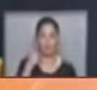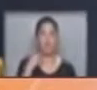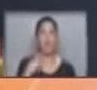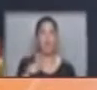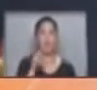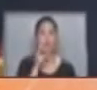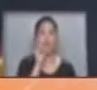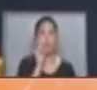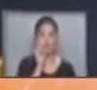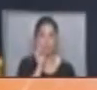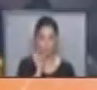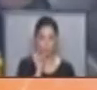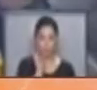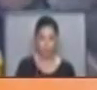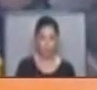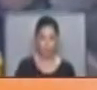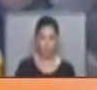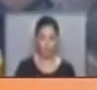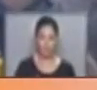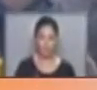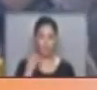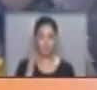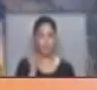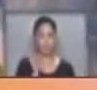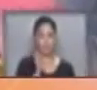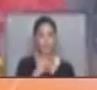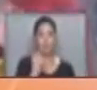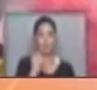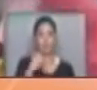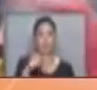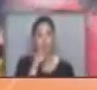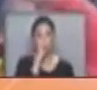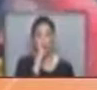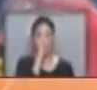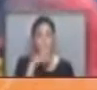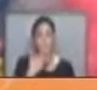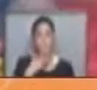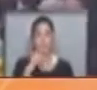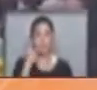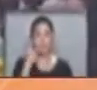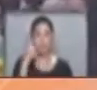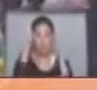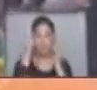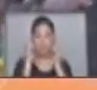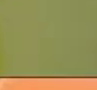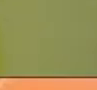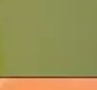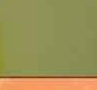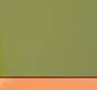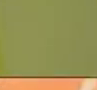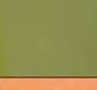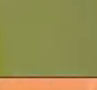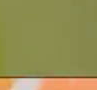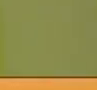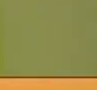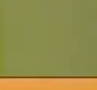menor. El impacto negativo, digo, es menor y la sociedad civil en general apoya la existencia de... Aunque existen